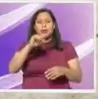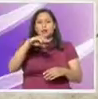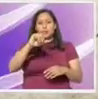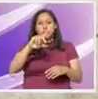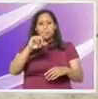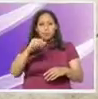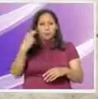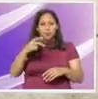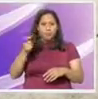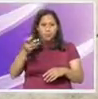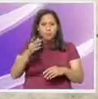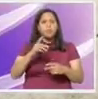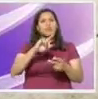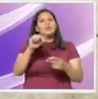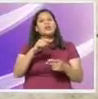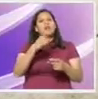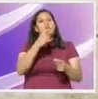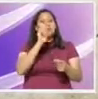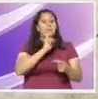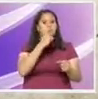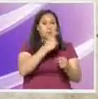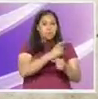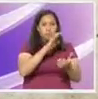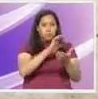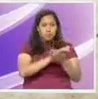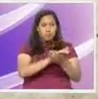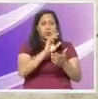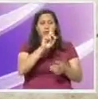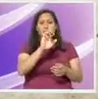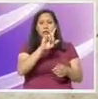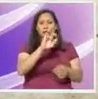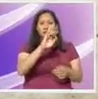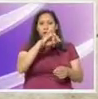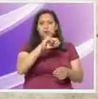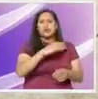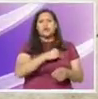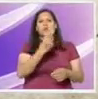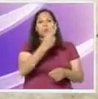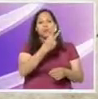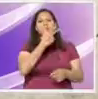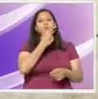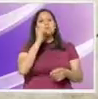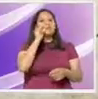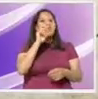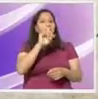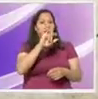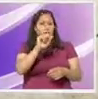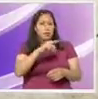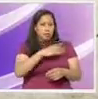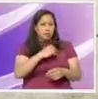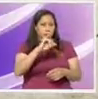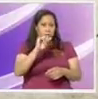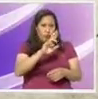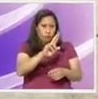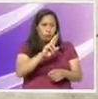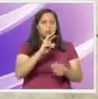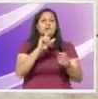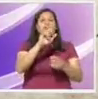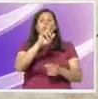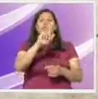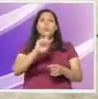honor. Y luego va a tener con su primera esposa, Delfina Ortega, a 2 hijos, que es Porfirio Díaz, hijo, y